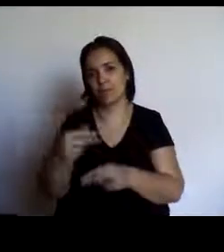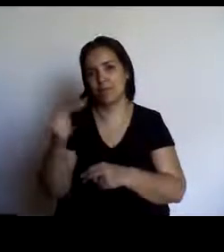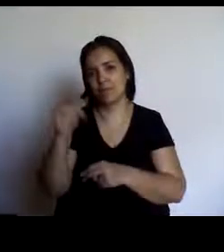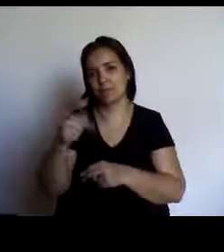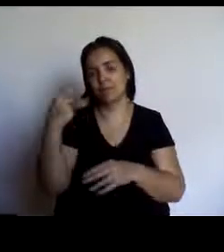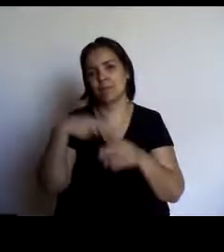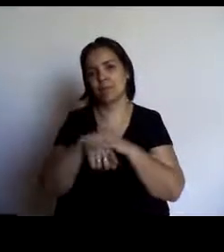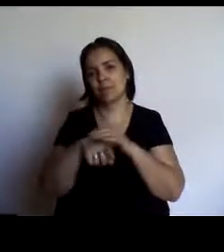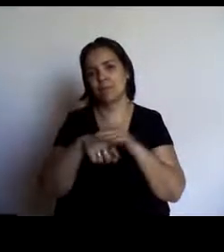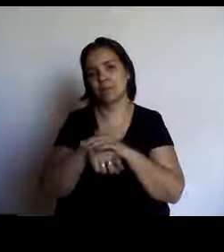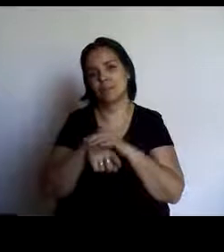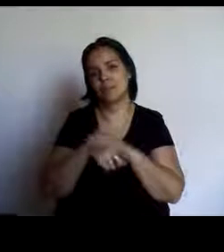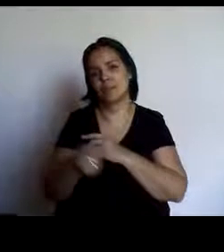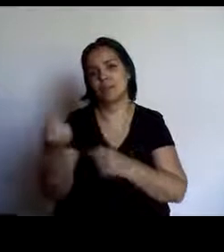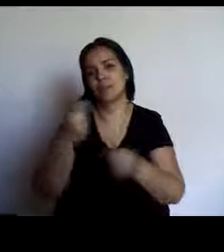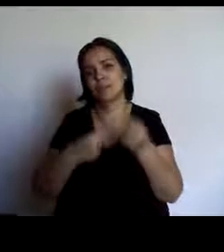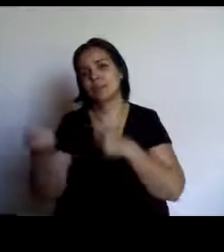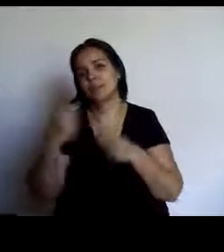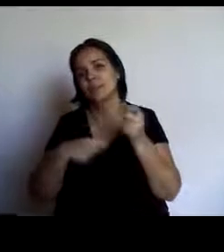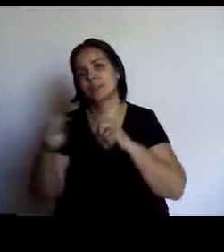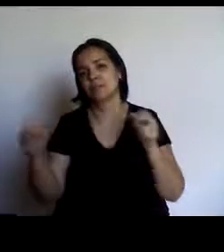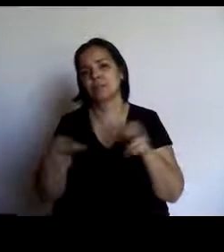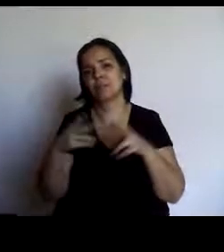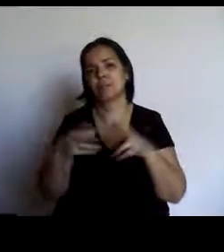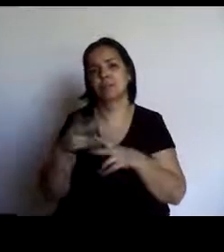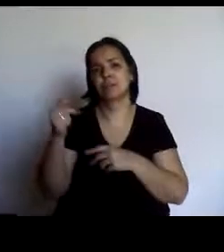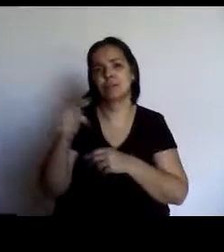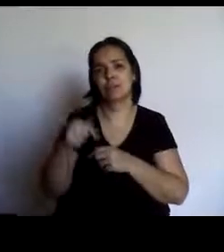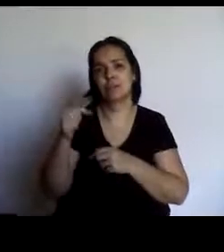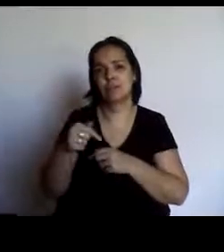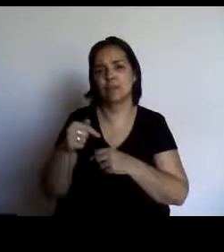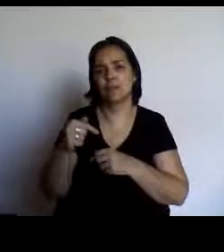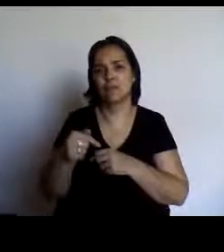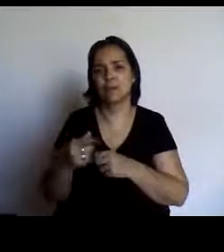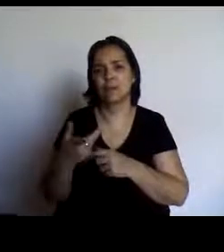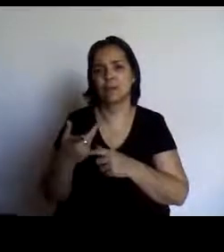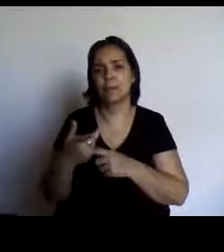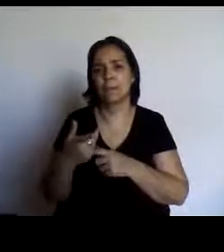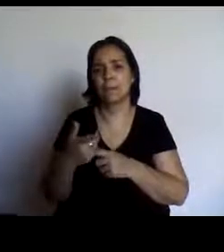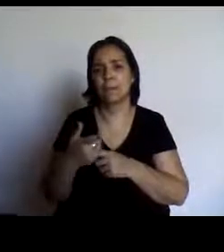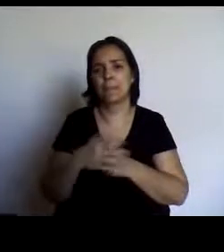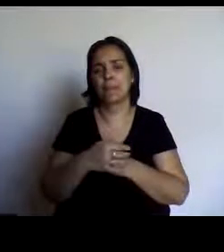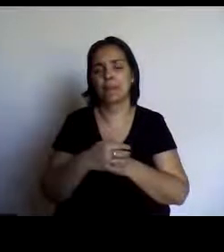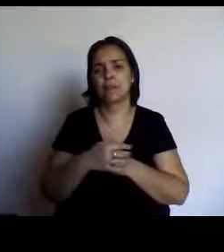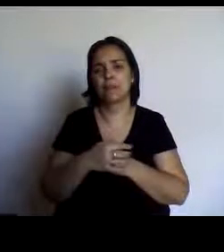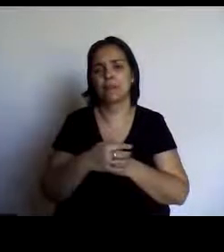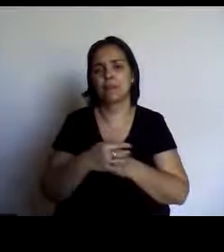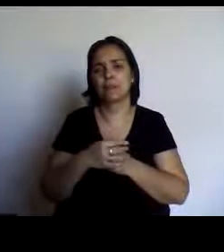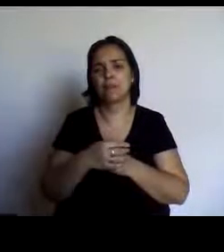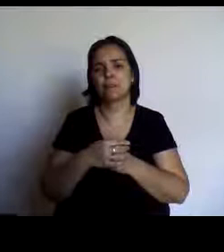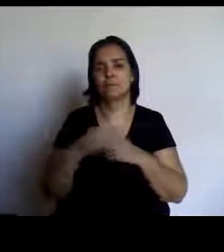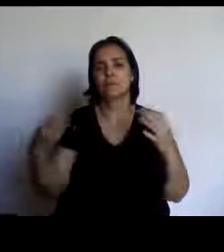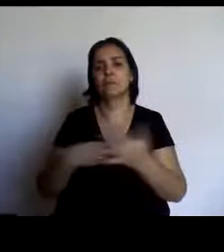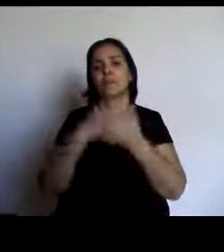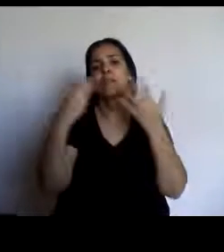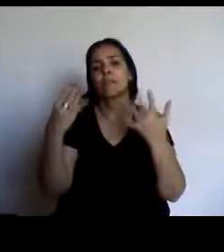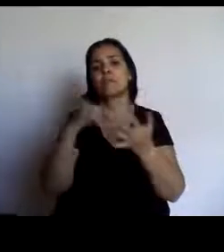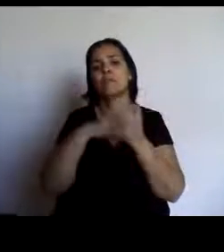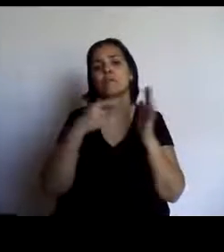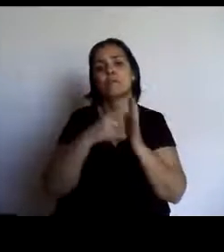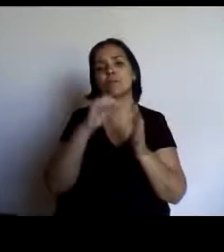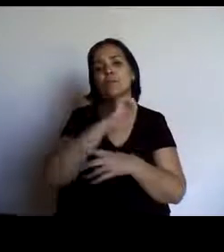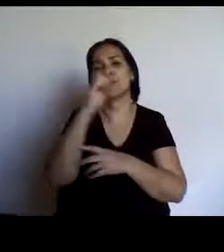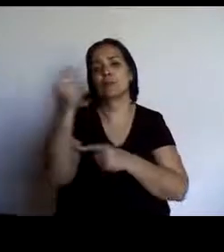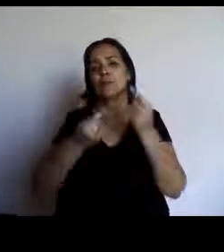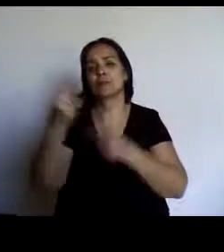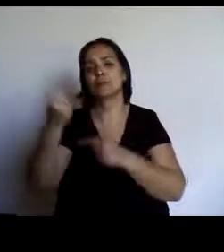desarrollo económico y social de la provincia, participando en la actualidad, como se ha comentado, en 19 proyectos europeos con un presupuesto